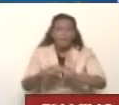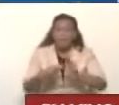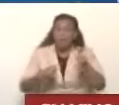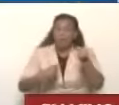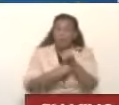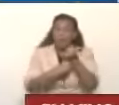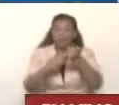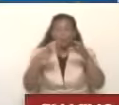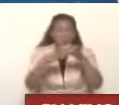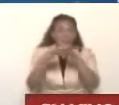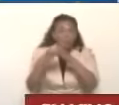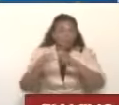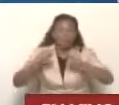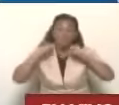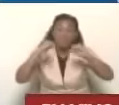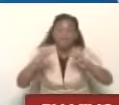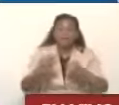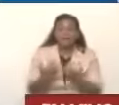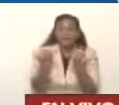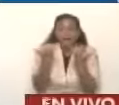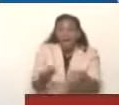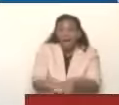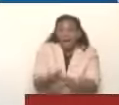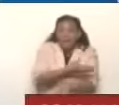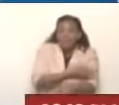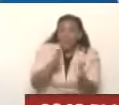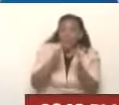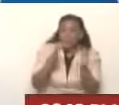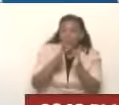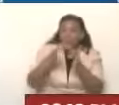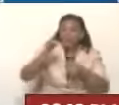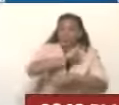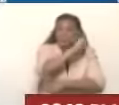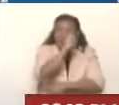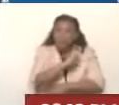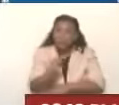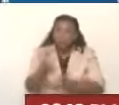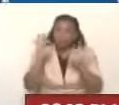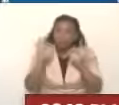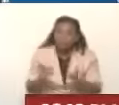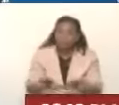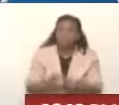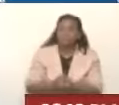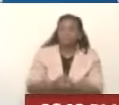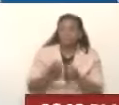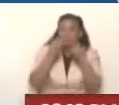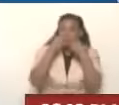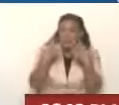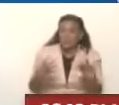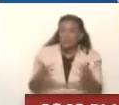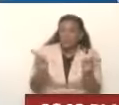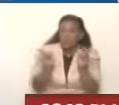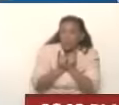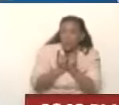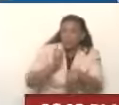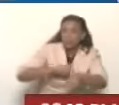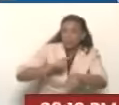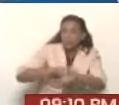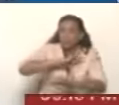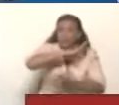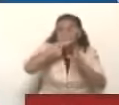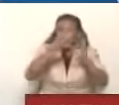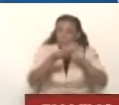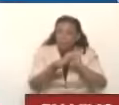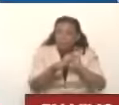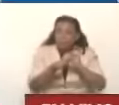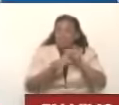equipo. Y antes de dar el pase, vamos a ver, Deli, de manera contundentemente brillante y breve, dame un resumen